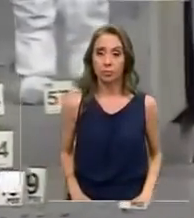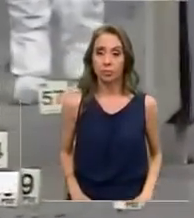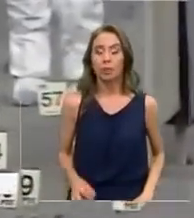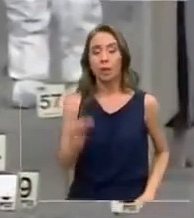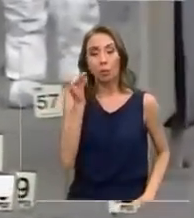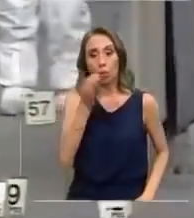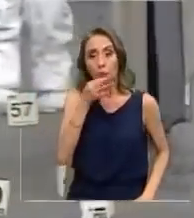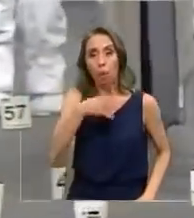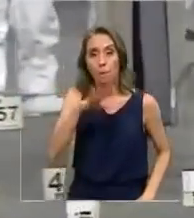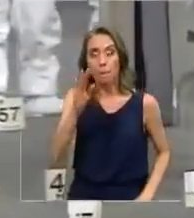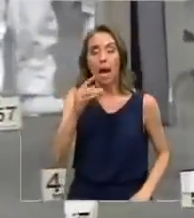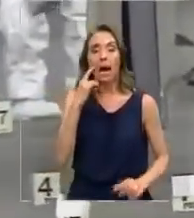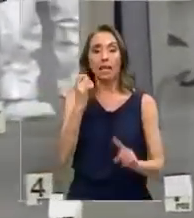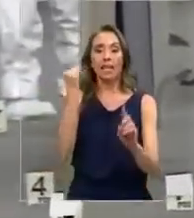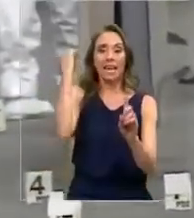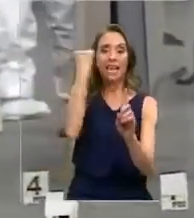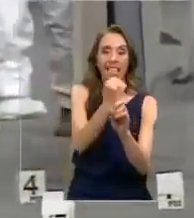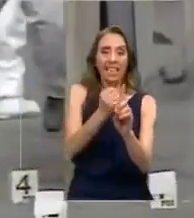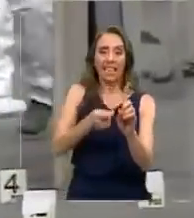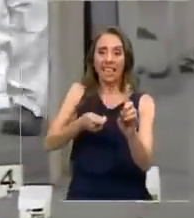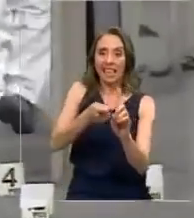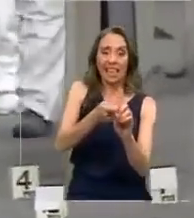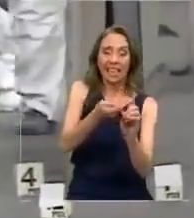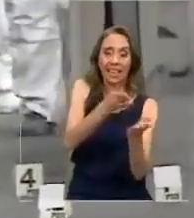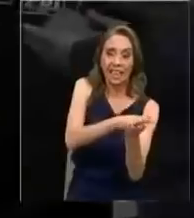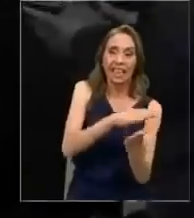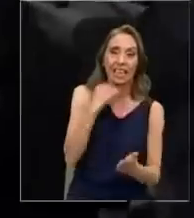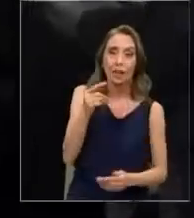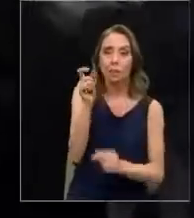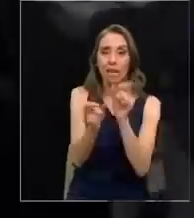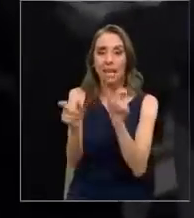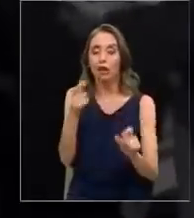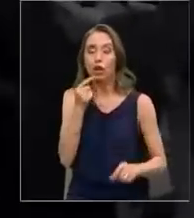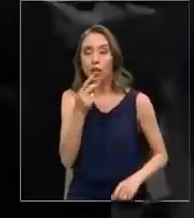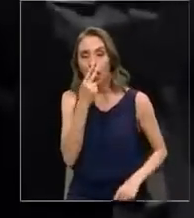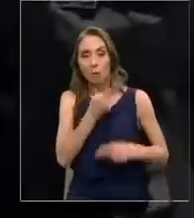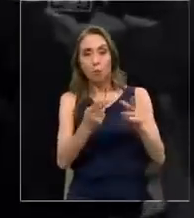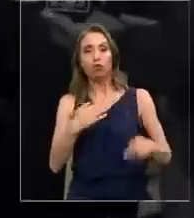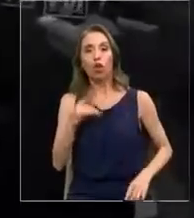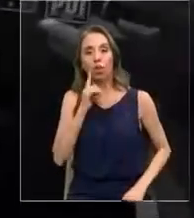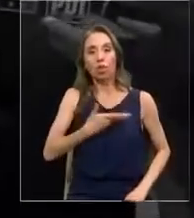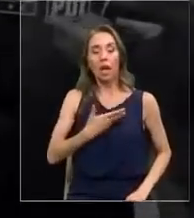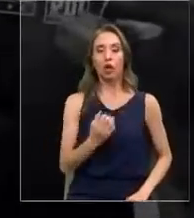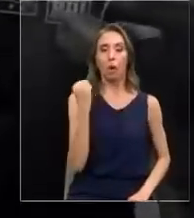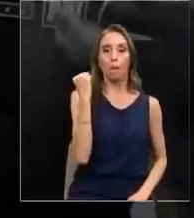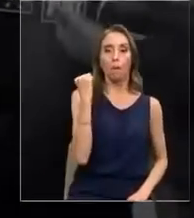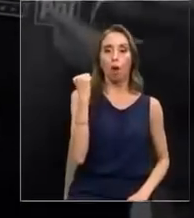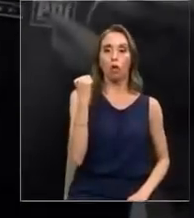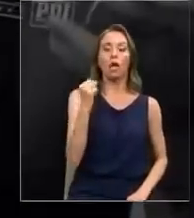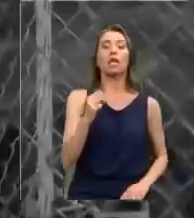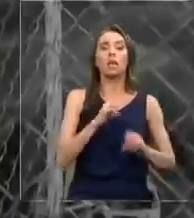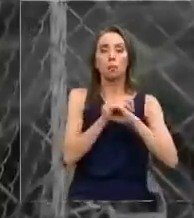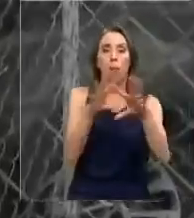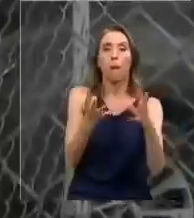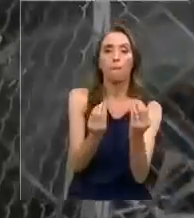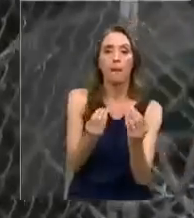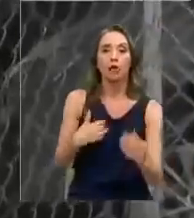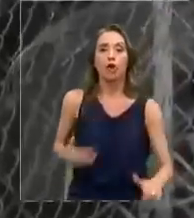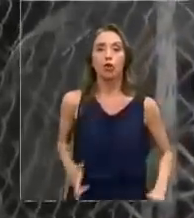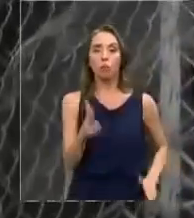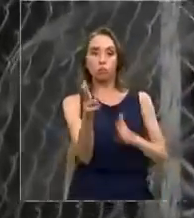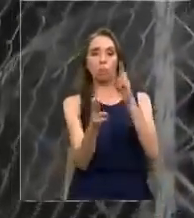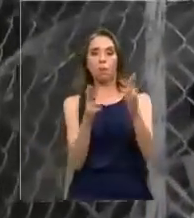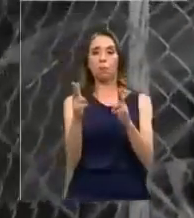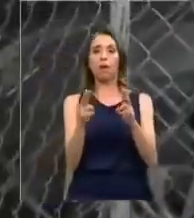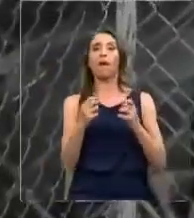Más que cometer un crimen determinado, lo que están buscando es demostrar poder y violencia, infundir miedo. Esto es